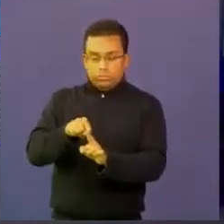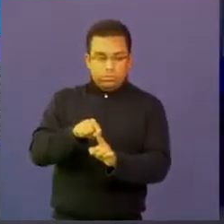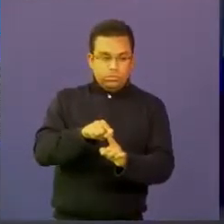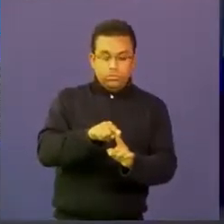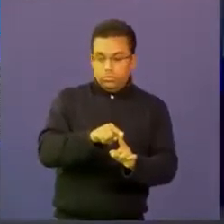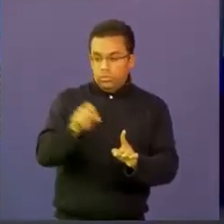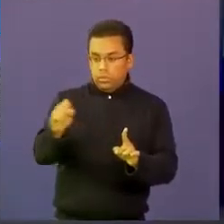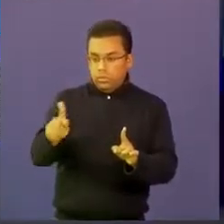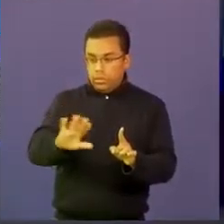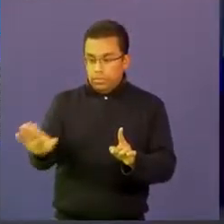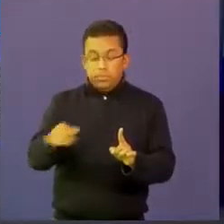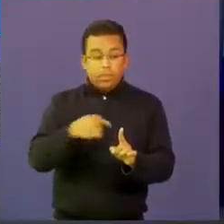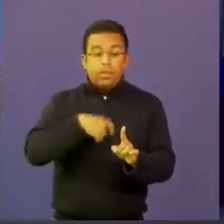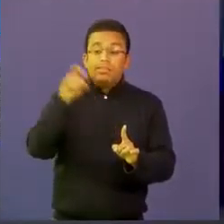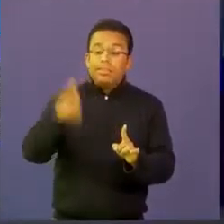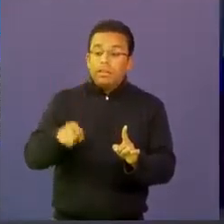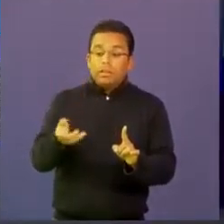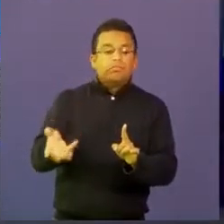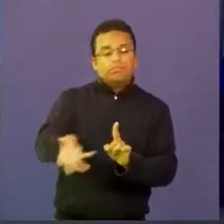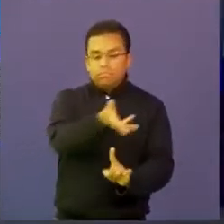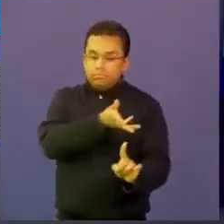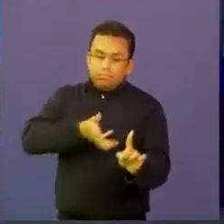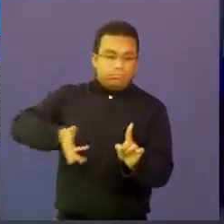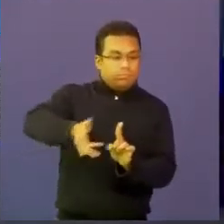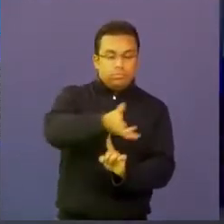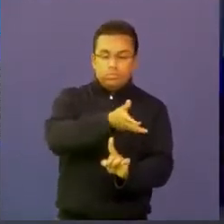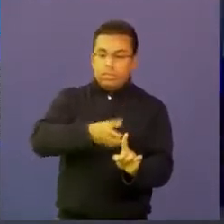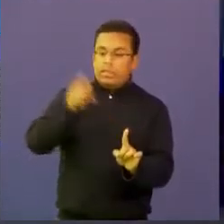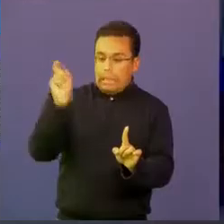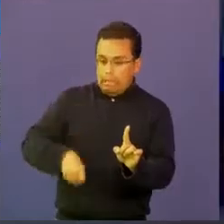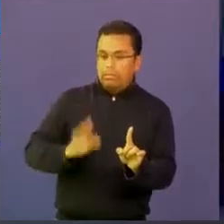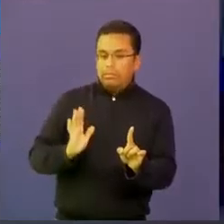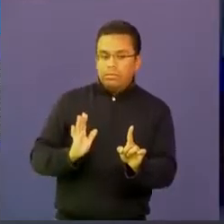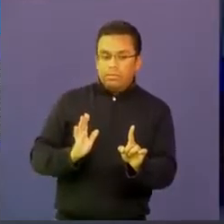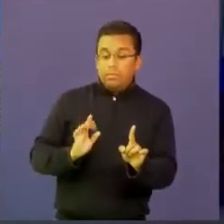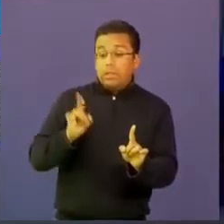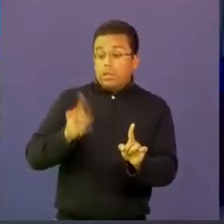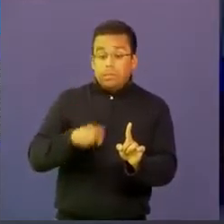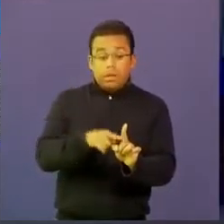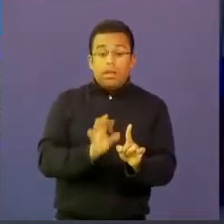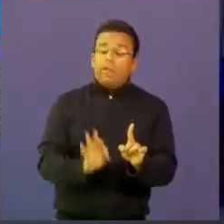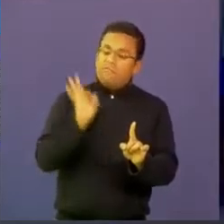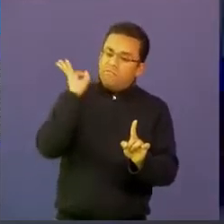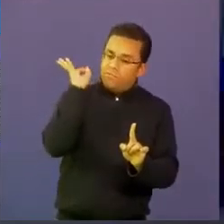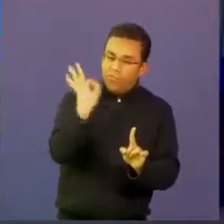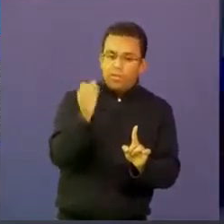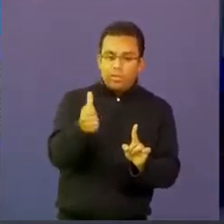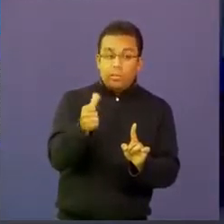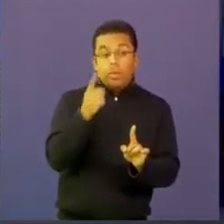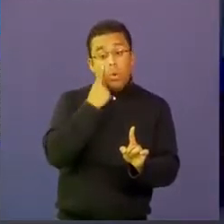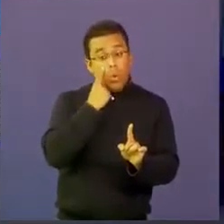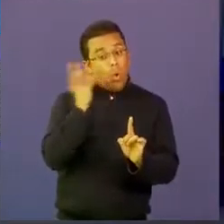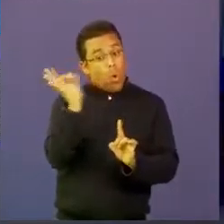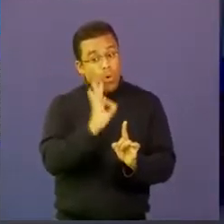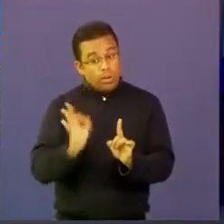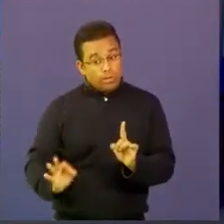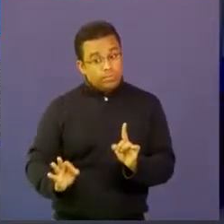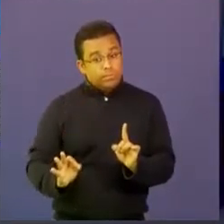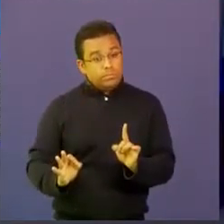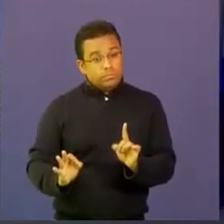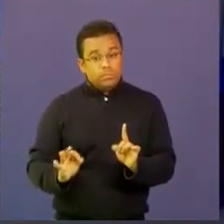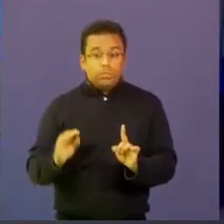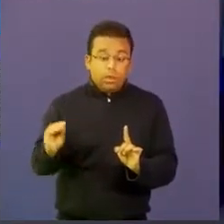necesitamos trabajar juntos y necesitamos hacerlo de manera pues eficiente pero también organizada no podemos